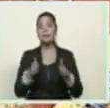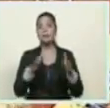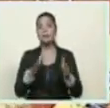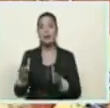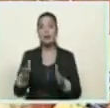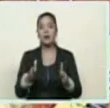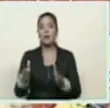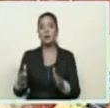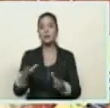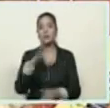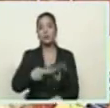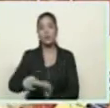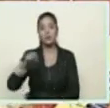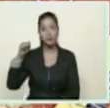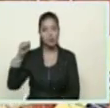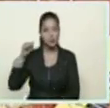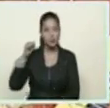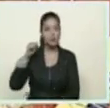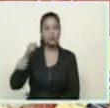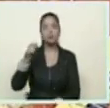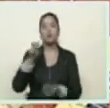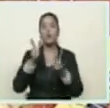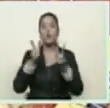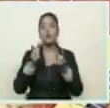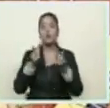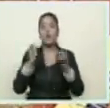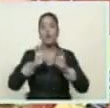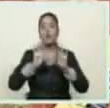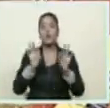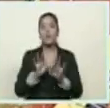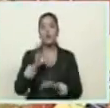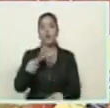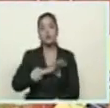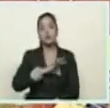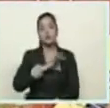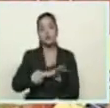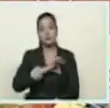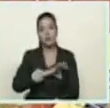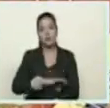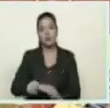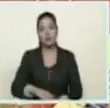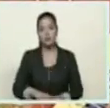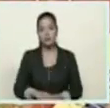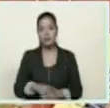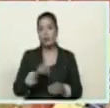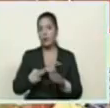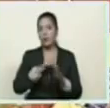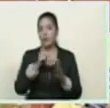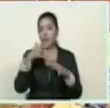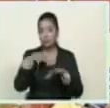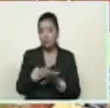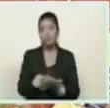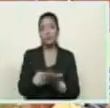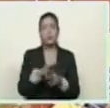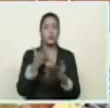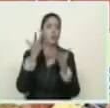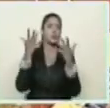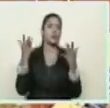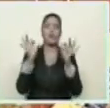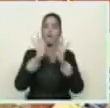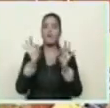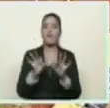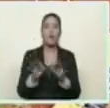el camino del socialismo como un nuevo modelo de sociedad integrada en grandes